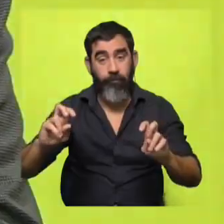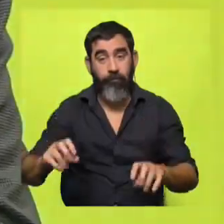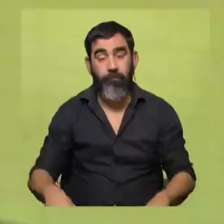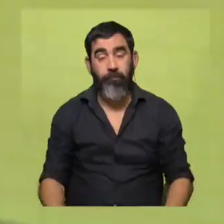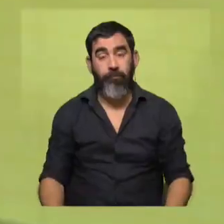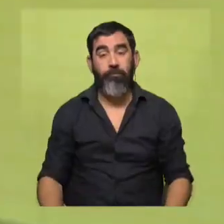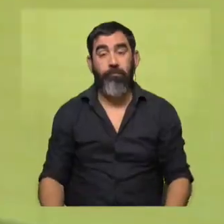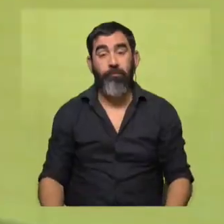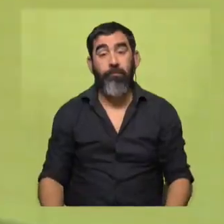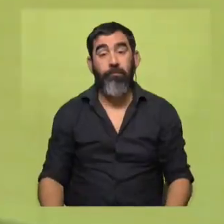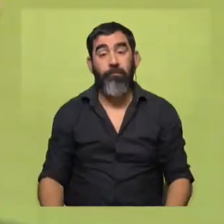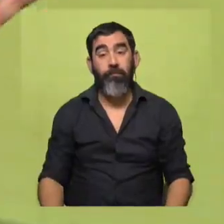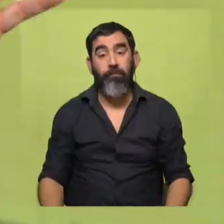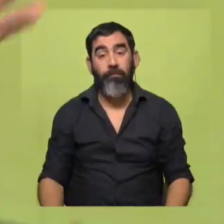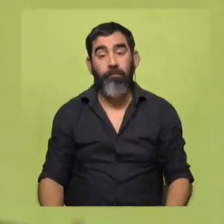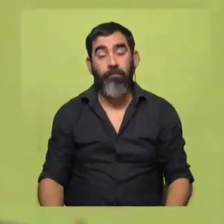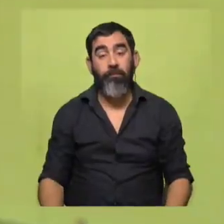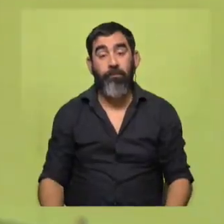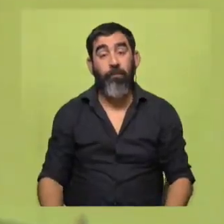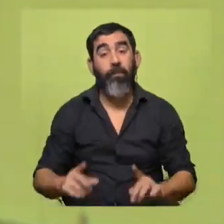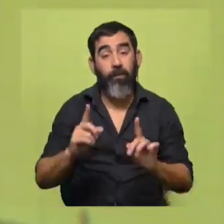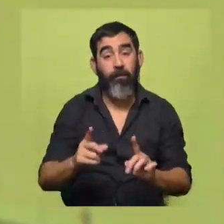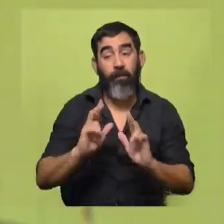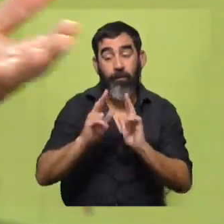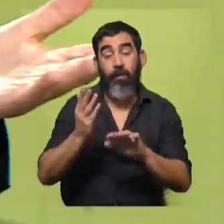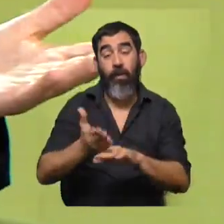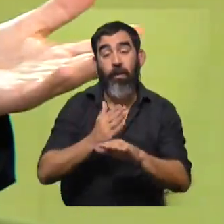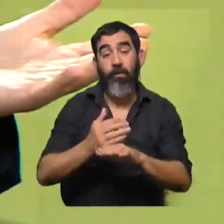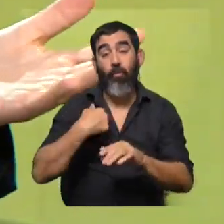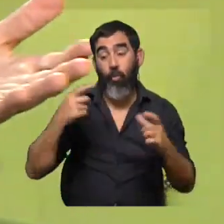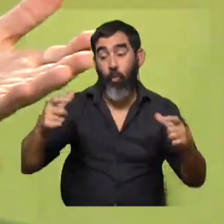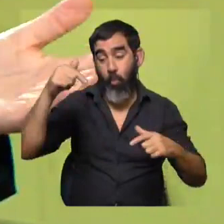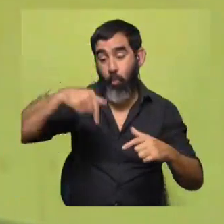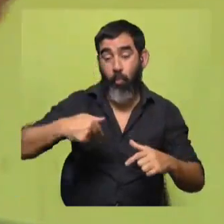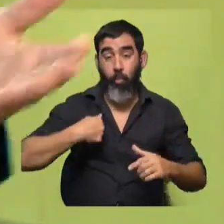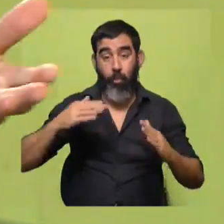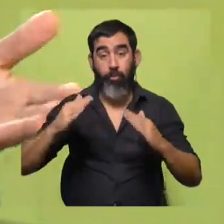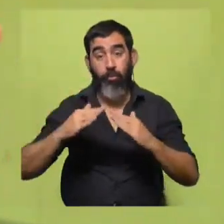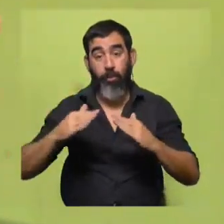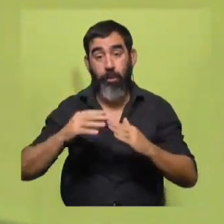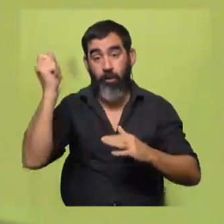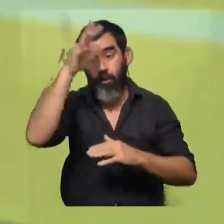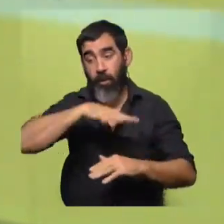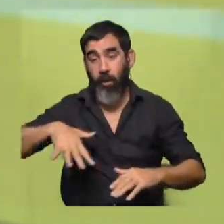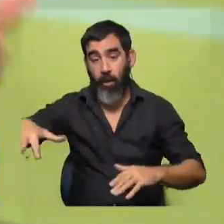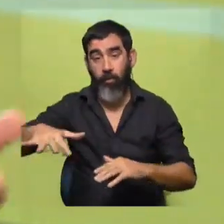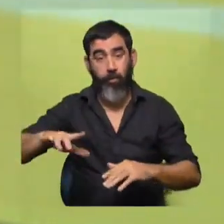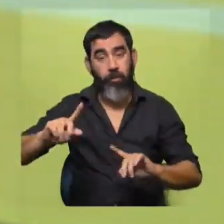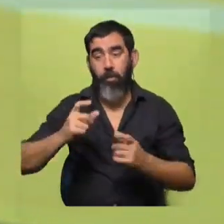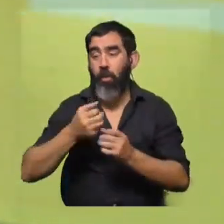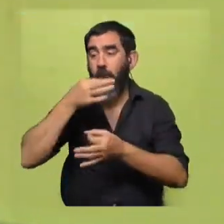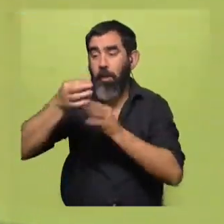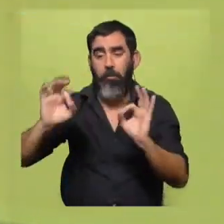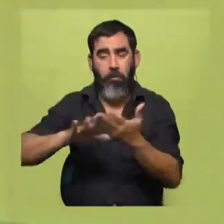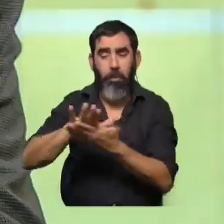¿no? Pero también te digo, y no es para irnos por ese lado, pero también está lo que usted decía, bueno, quien hace un pozo en su casa o en su campo, en su predio, y no tiene que rendir cuentas